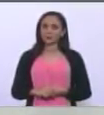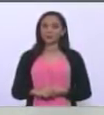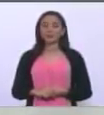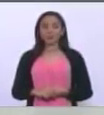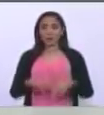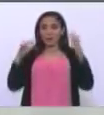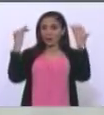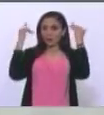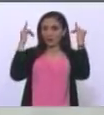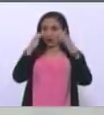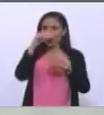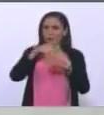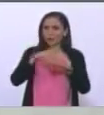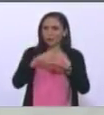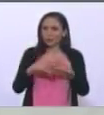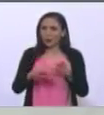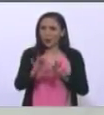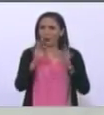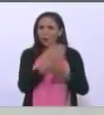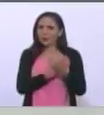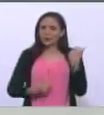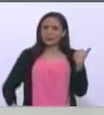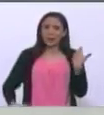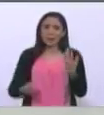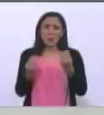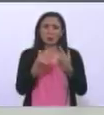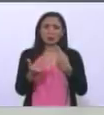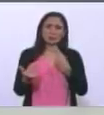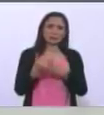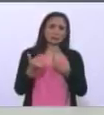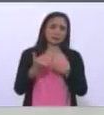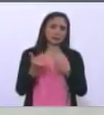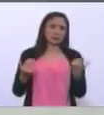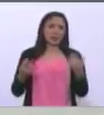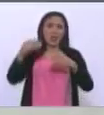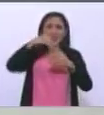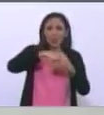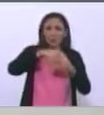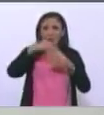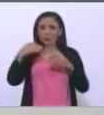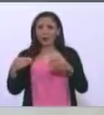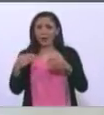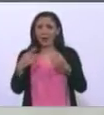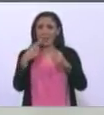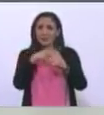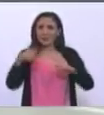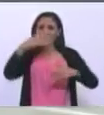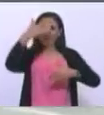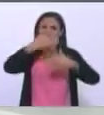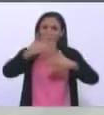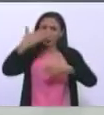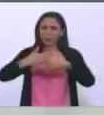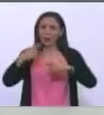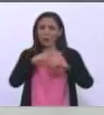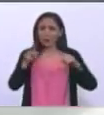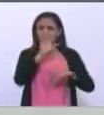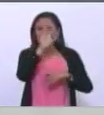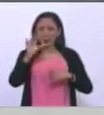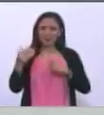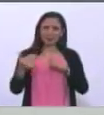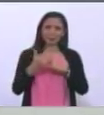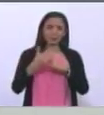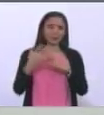Celebrar las elecciones presidenciales a pesar de la presión interna y las amenazas y sanciones extranjeras es una